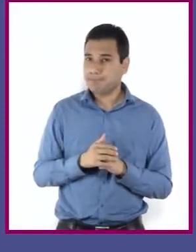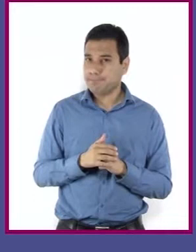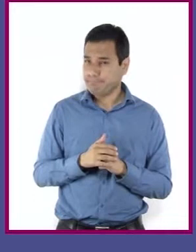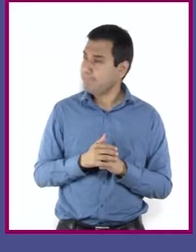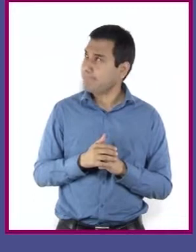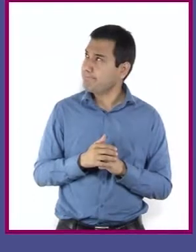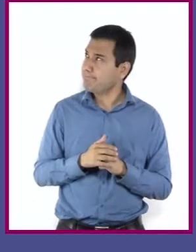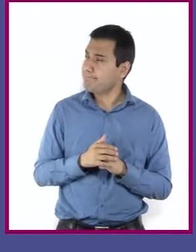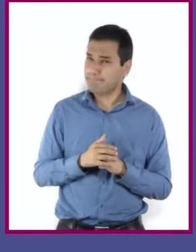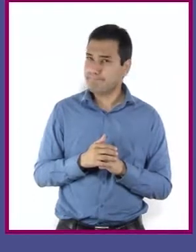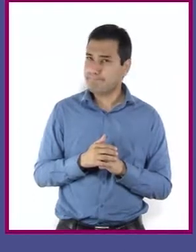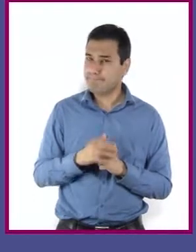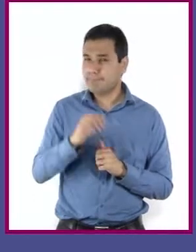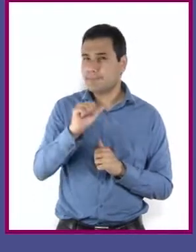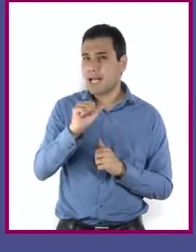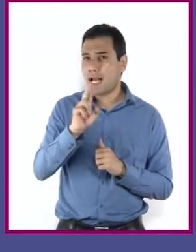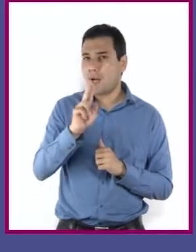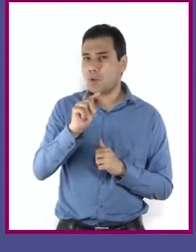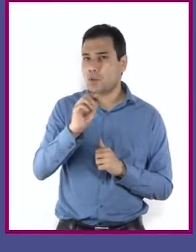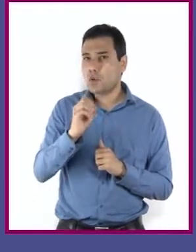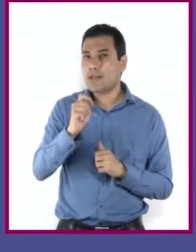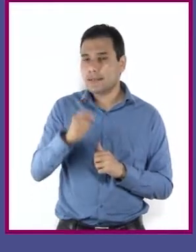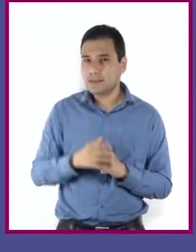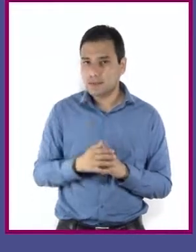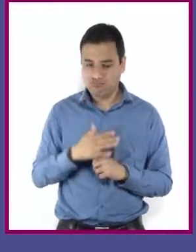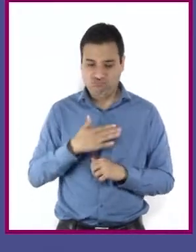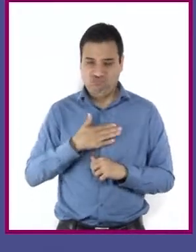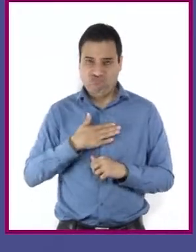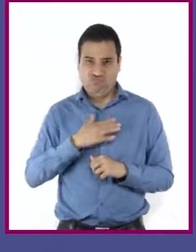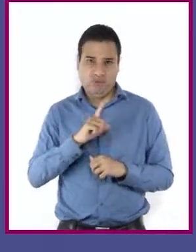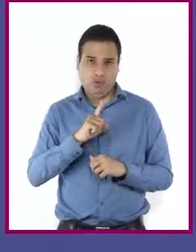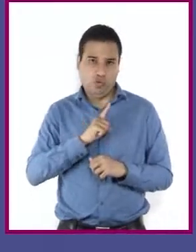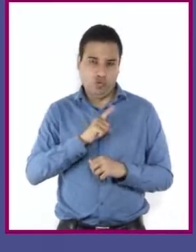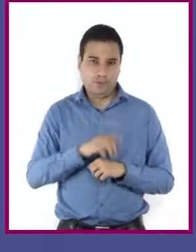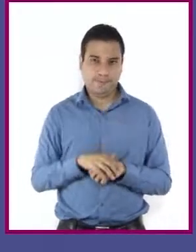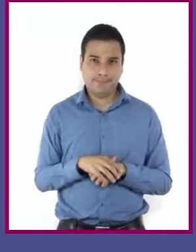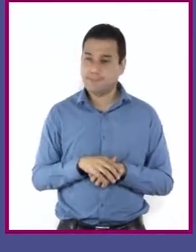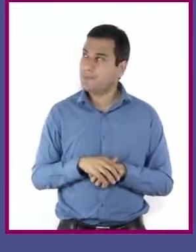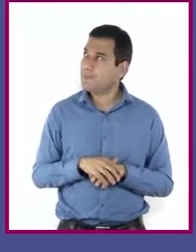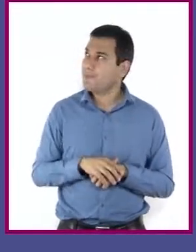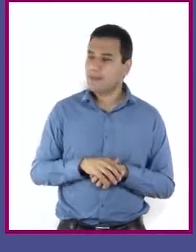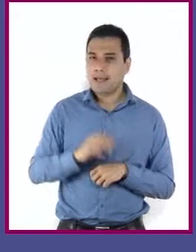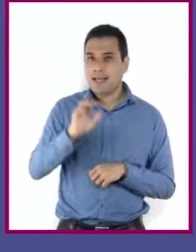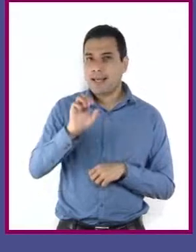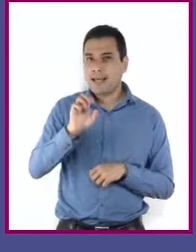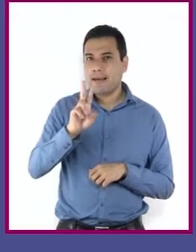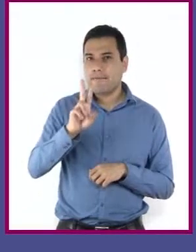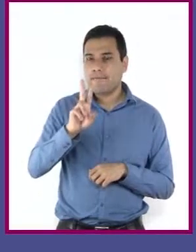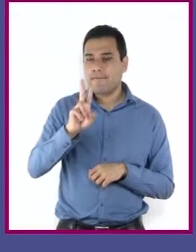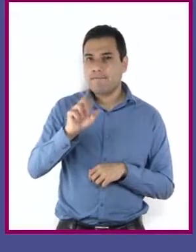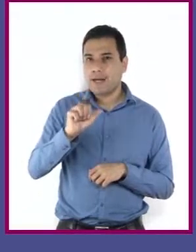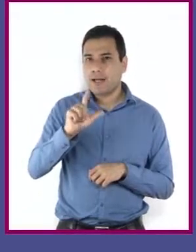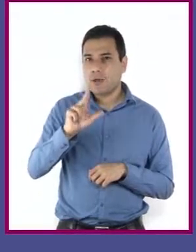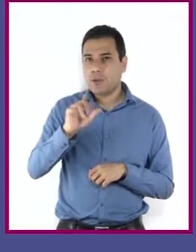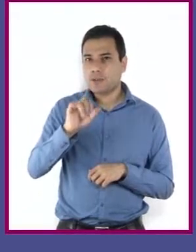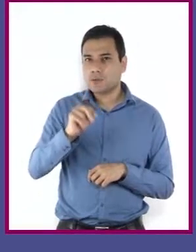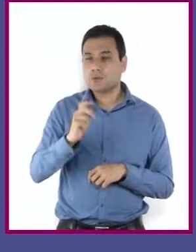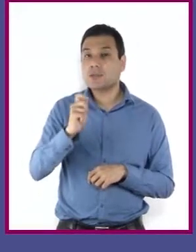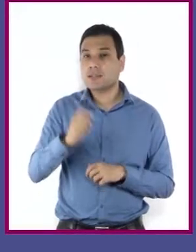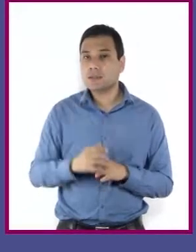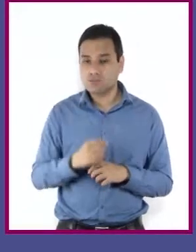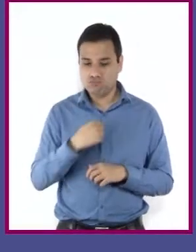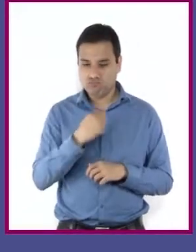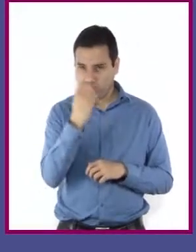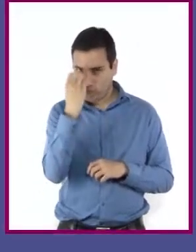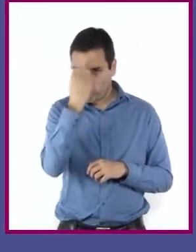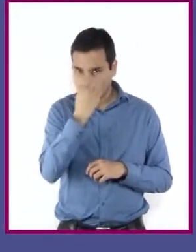auto, el cual significa uno mismo o por sí mismo, y evaluación, que es la valoración de un conocimiento